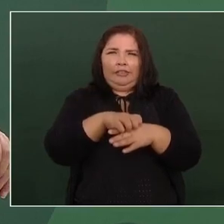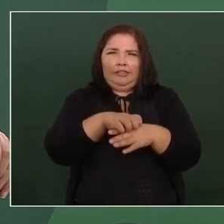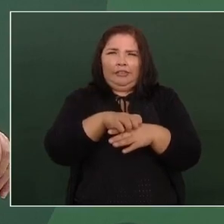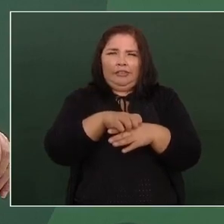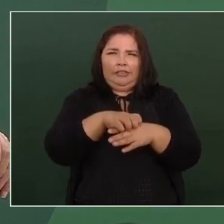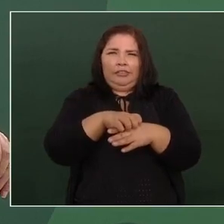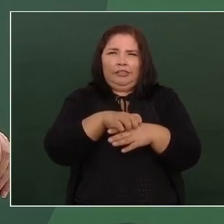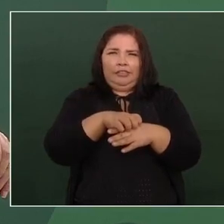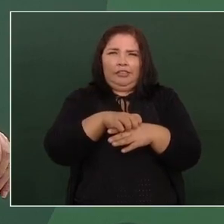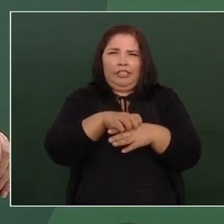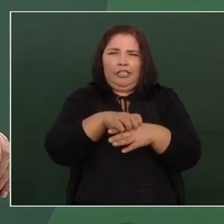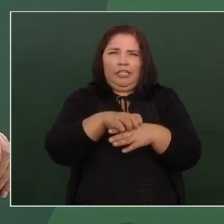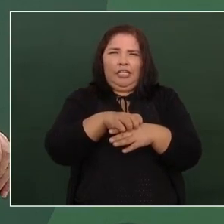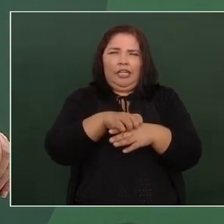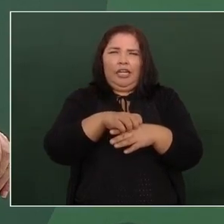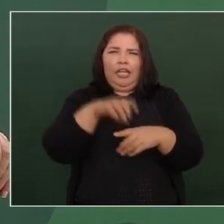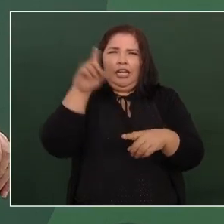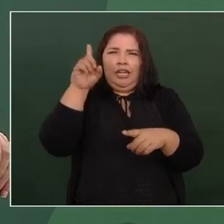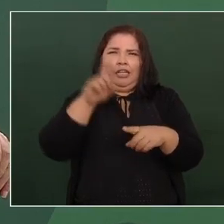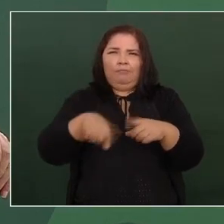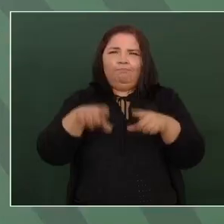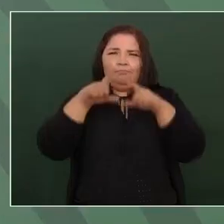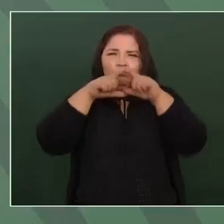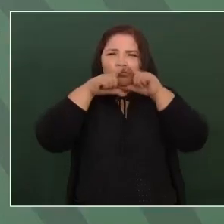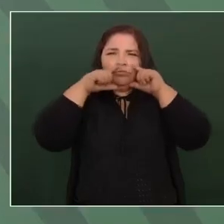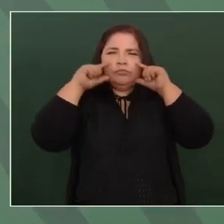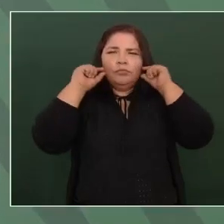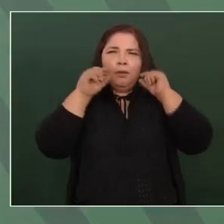al que les quitó el bozal.